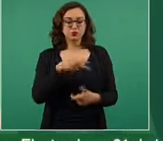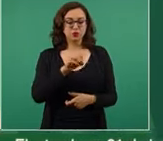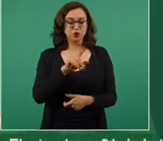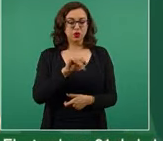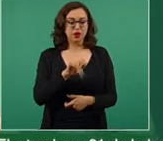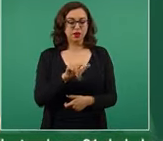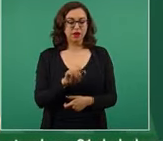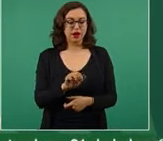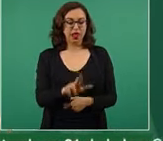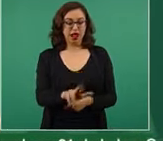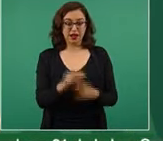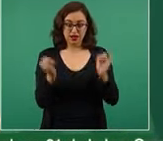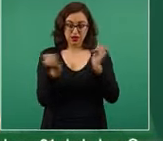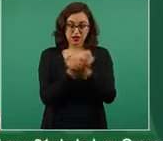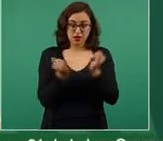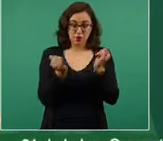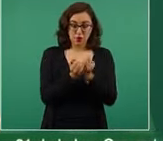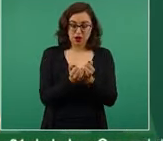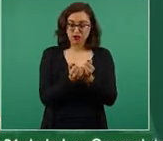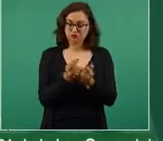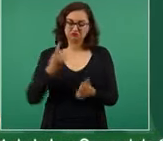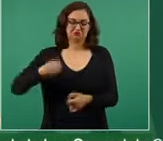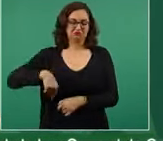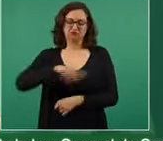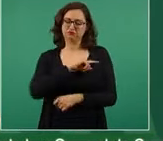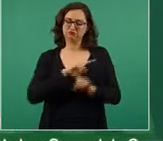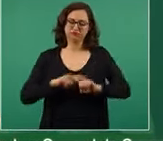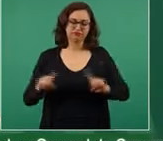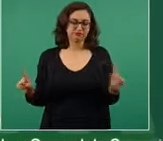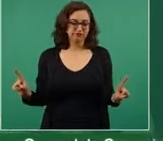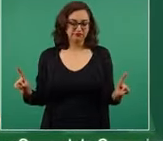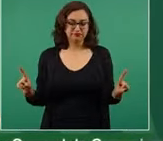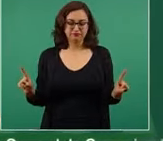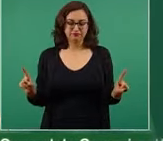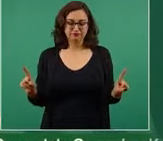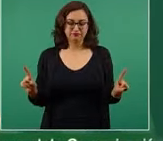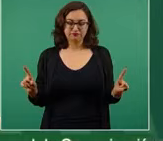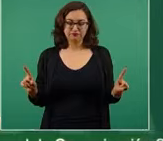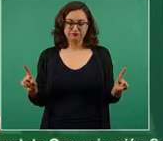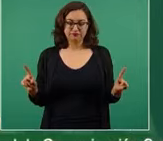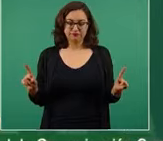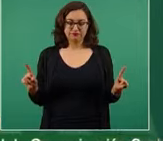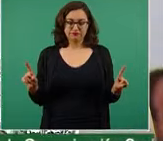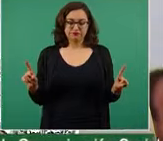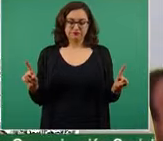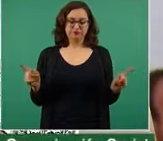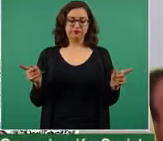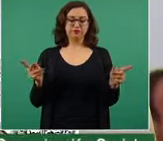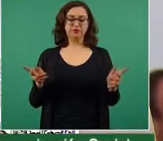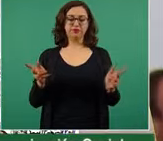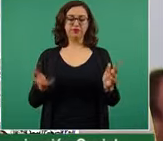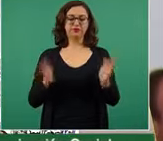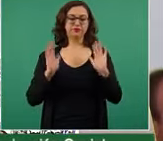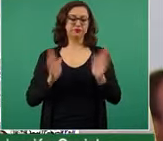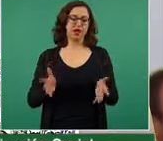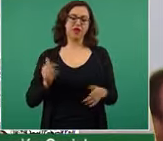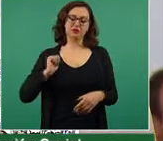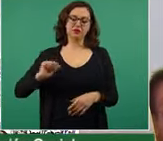neoliberal o neoporfirista. Ya eso quedó